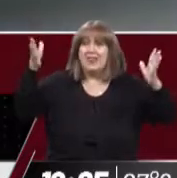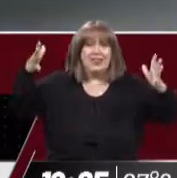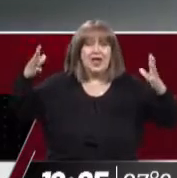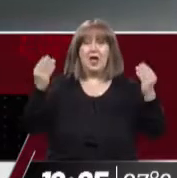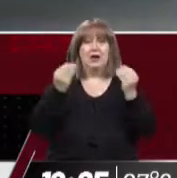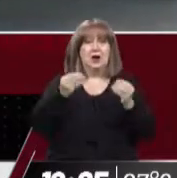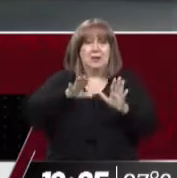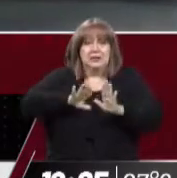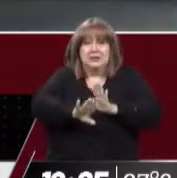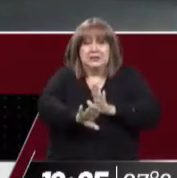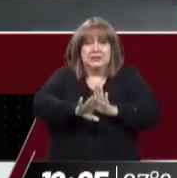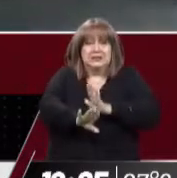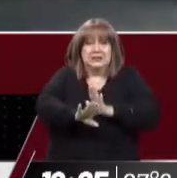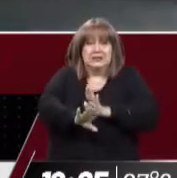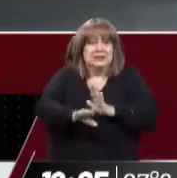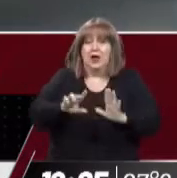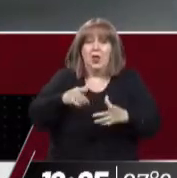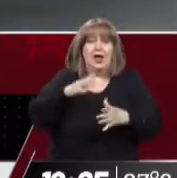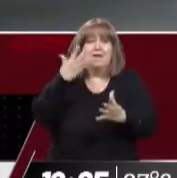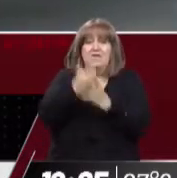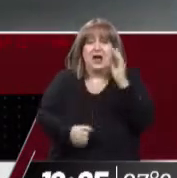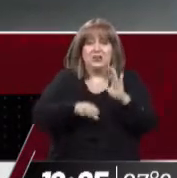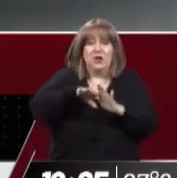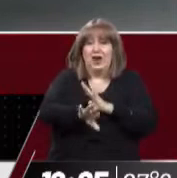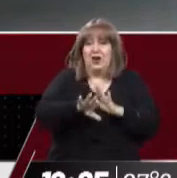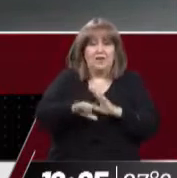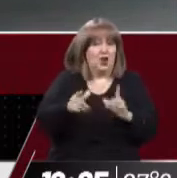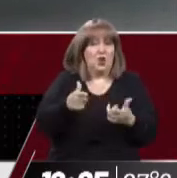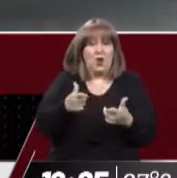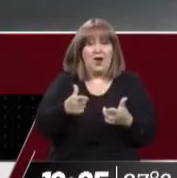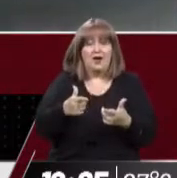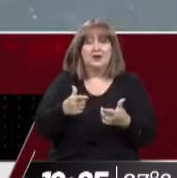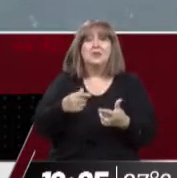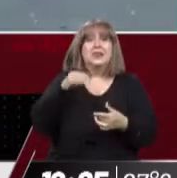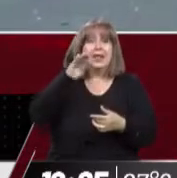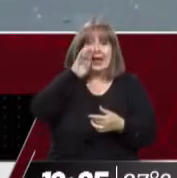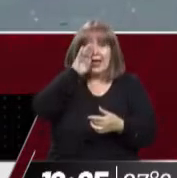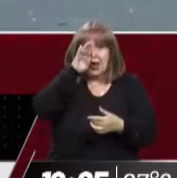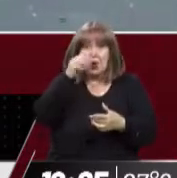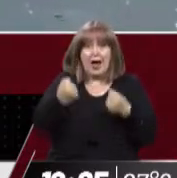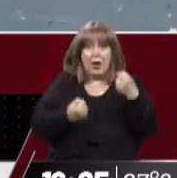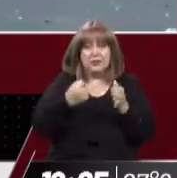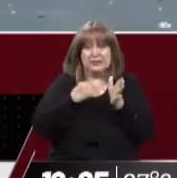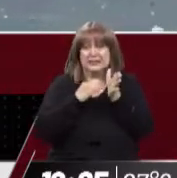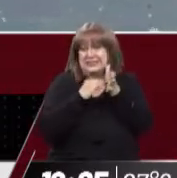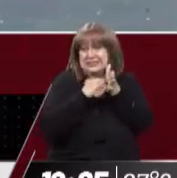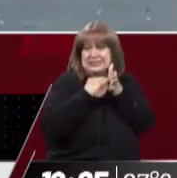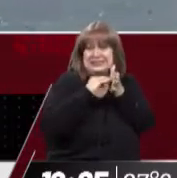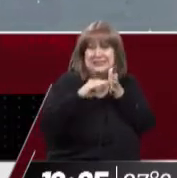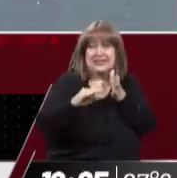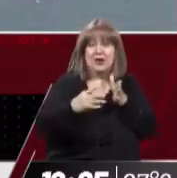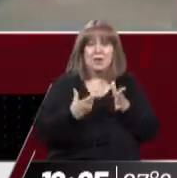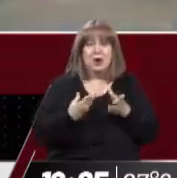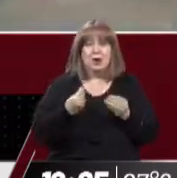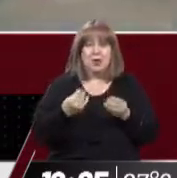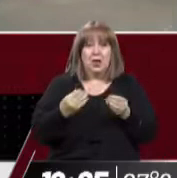¡Qué desesperación! ¡Qué desesperación! ¿Vos viste cómo quedó el auto negro? Claro, por parte del chofer, por parte de las personas que